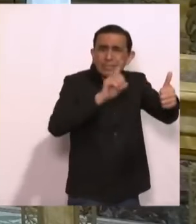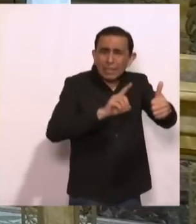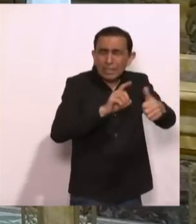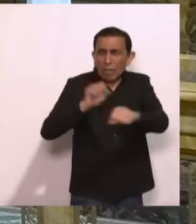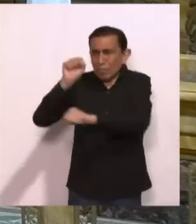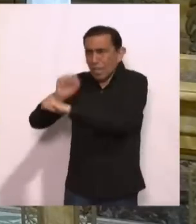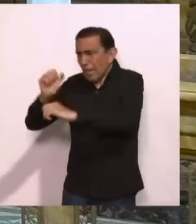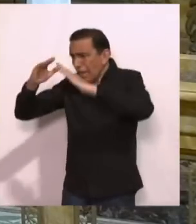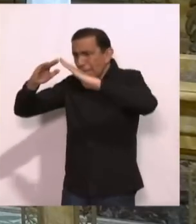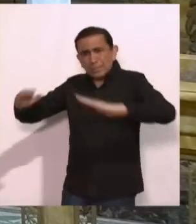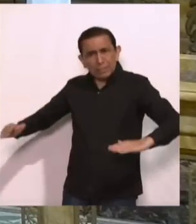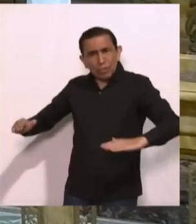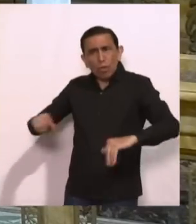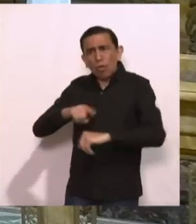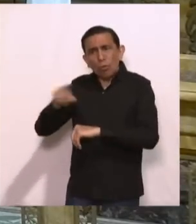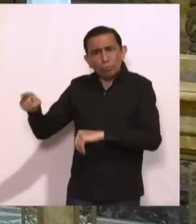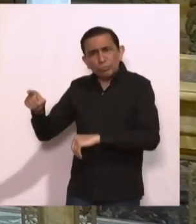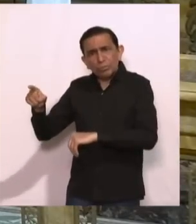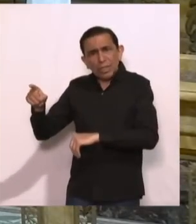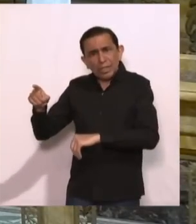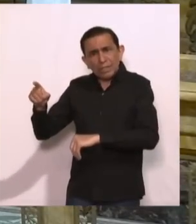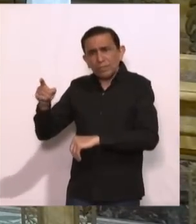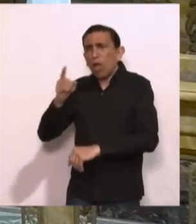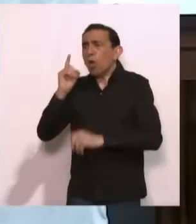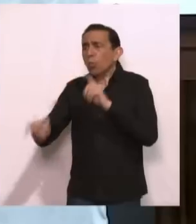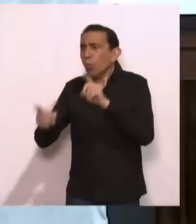las sinagogas y serán encarcelados.